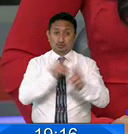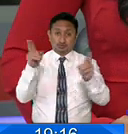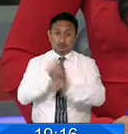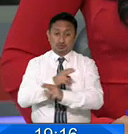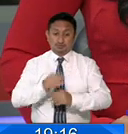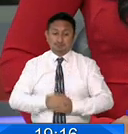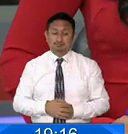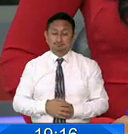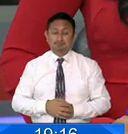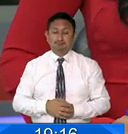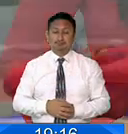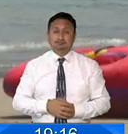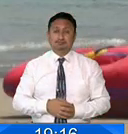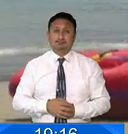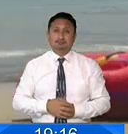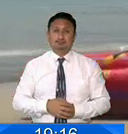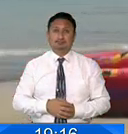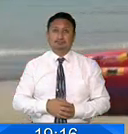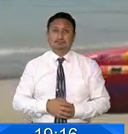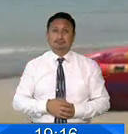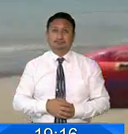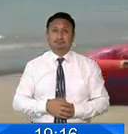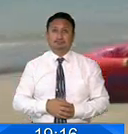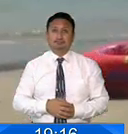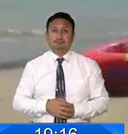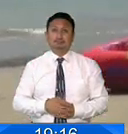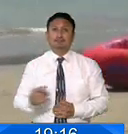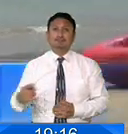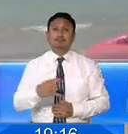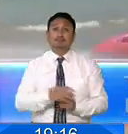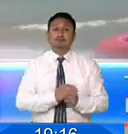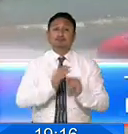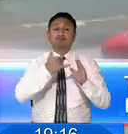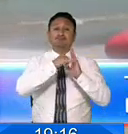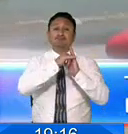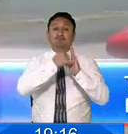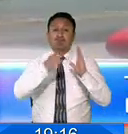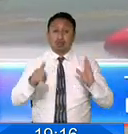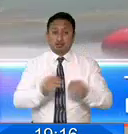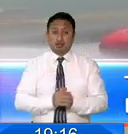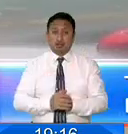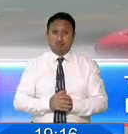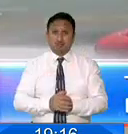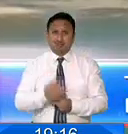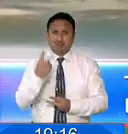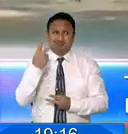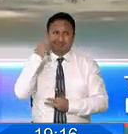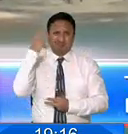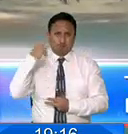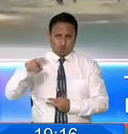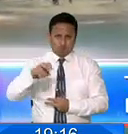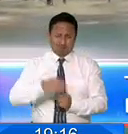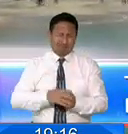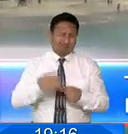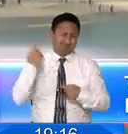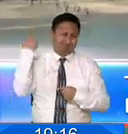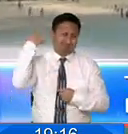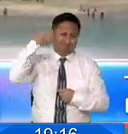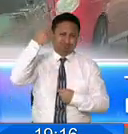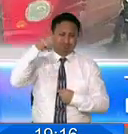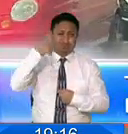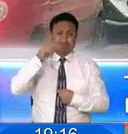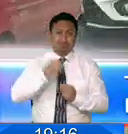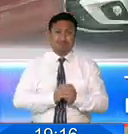operativos. La provincia de Santa Elena tuvo la visita de miles de turistas en estos días de asueto. Largas